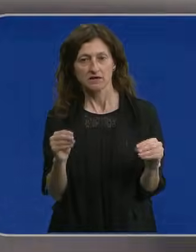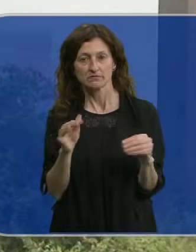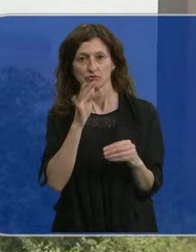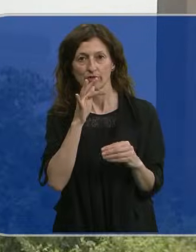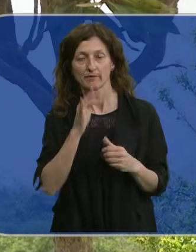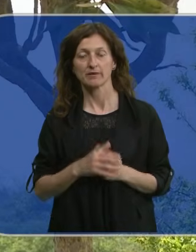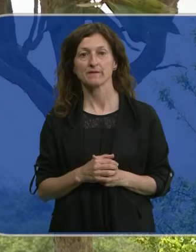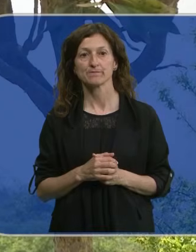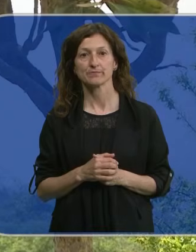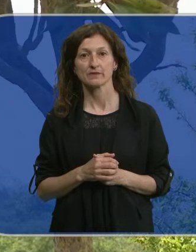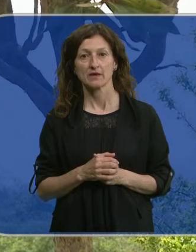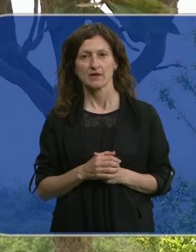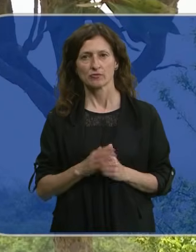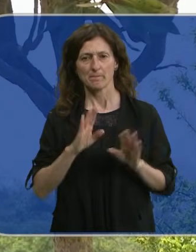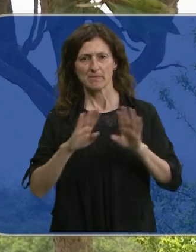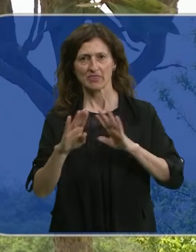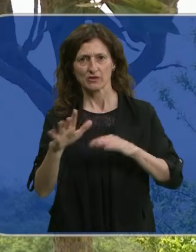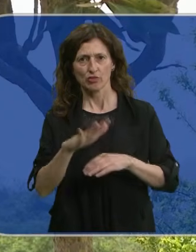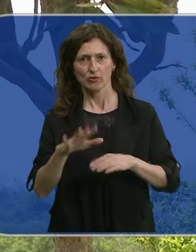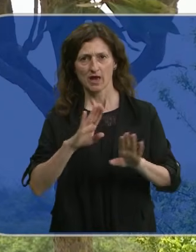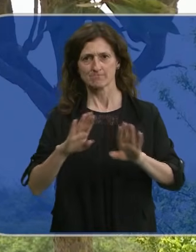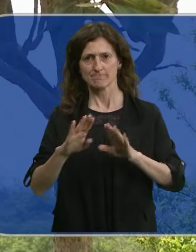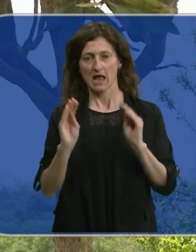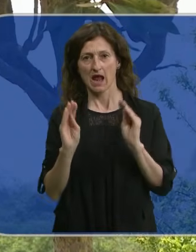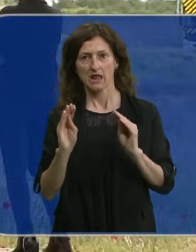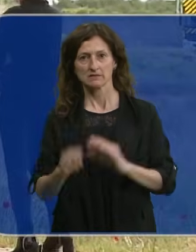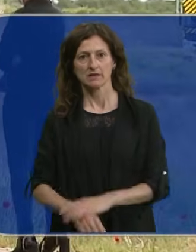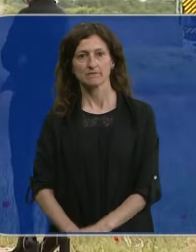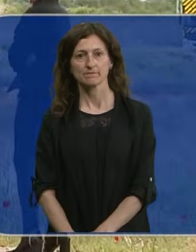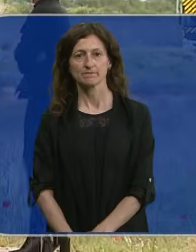Una situación que ha puesto en alerta a los vecinos de la zona.